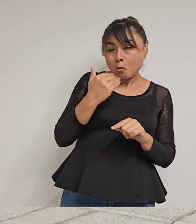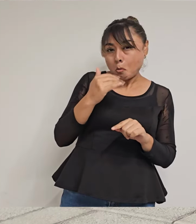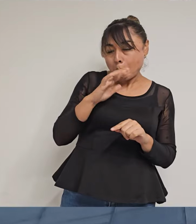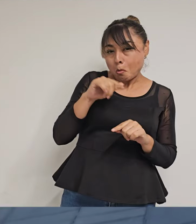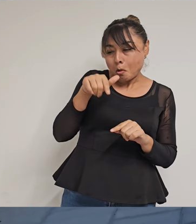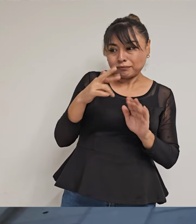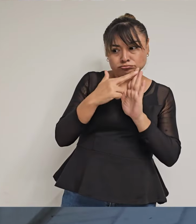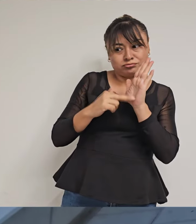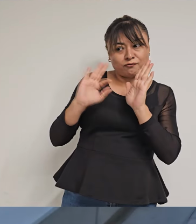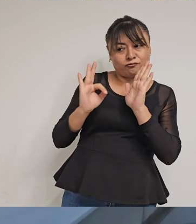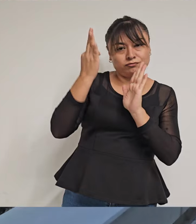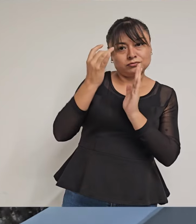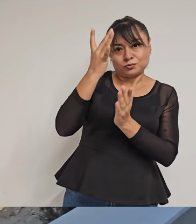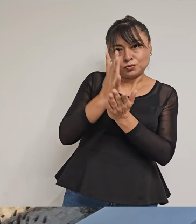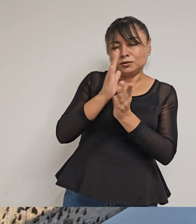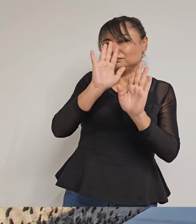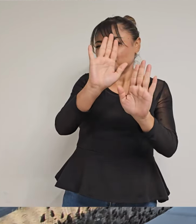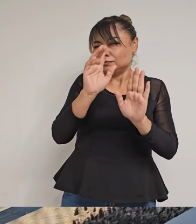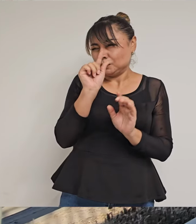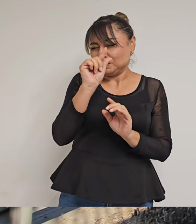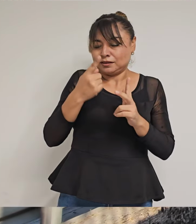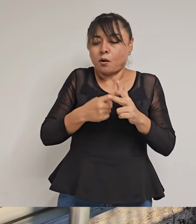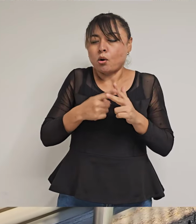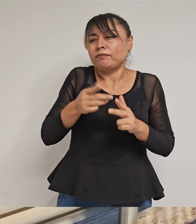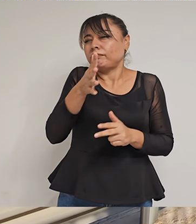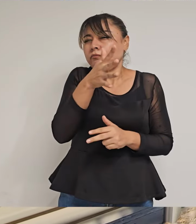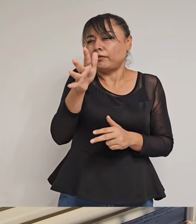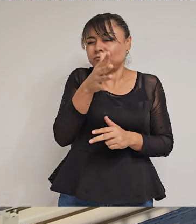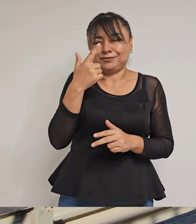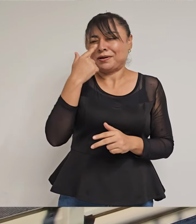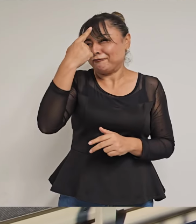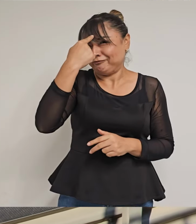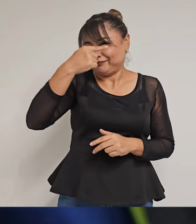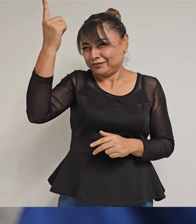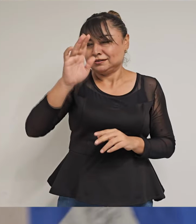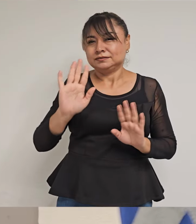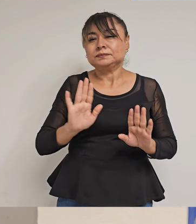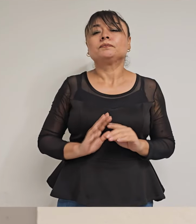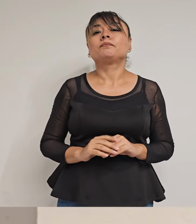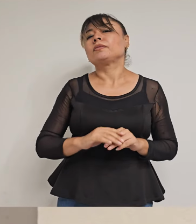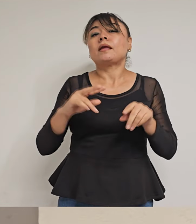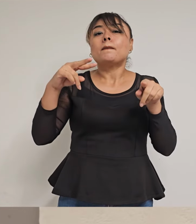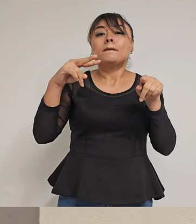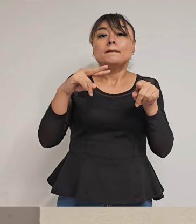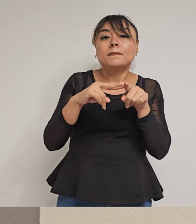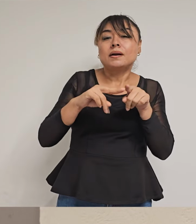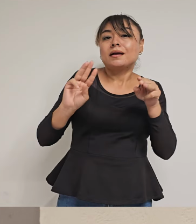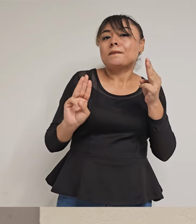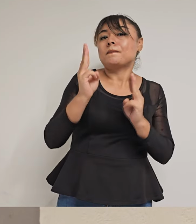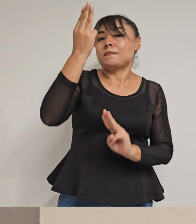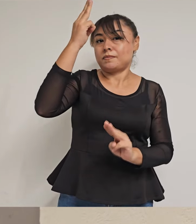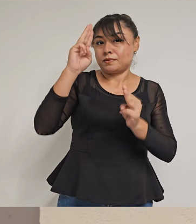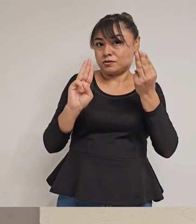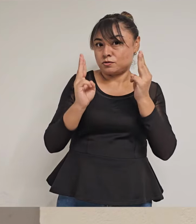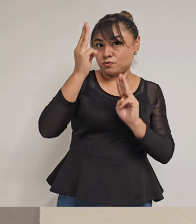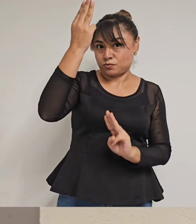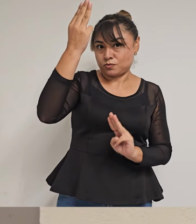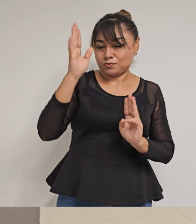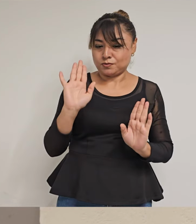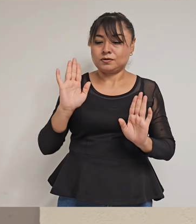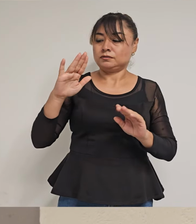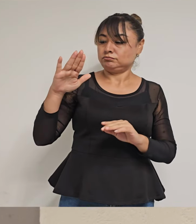nivel federal, aún así podemos hacer un ejercicio de cálculo bastante aproximado. Es muy sencillo. En la estación Parque Metropolitano tenemos una altura libre entre el